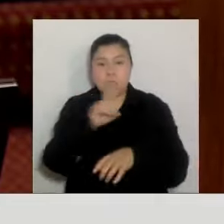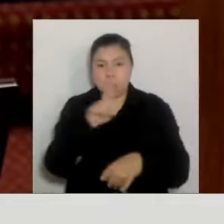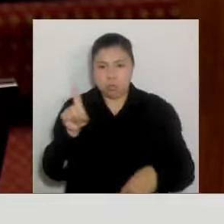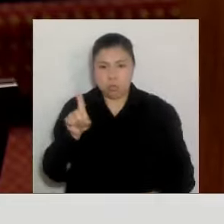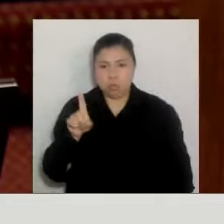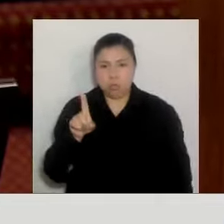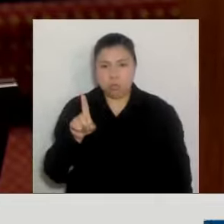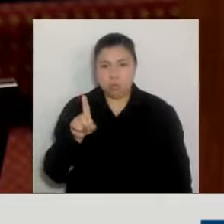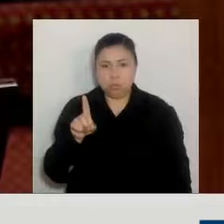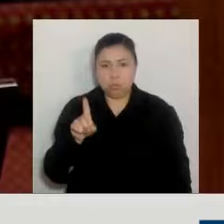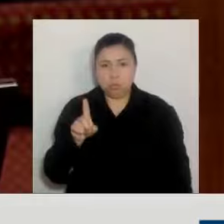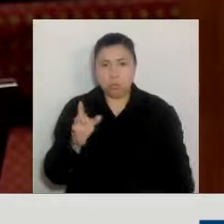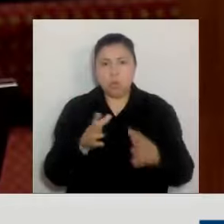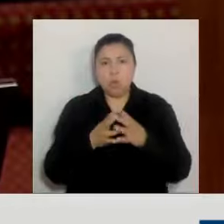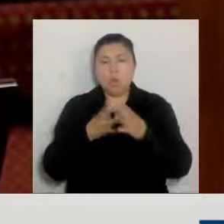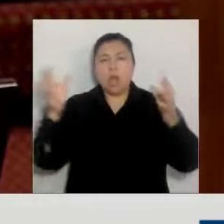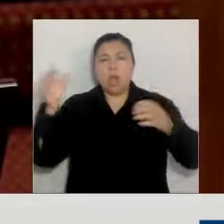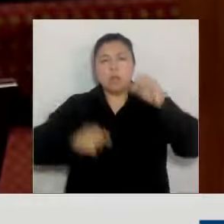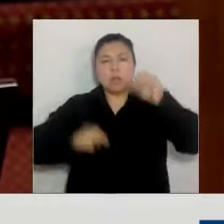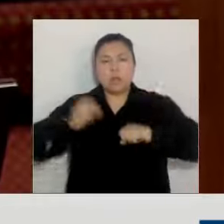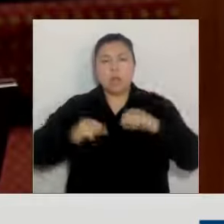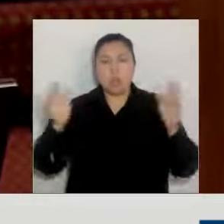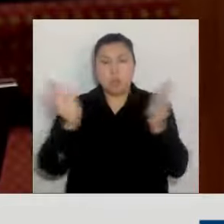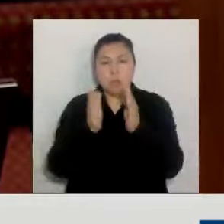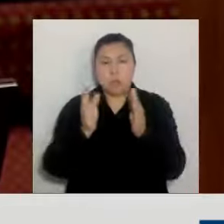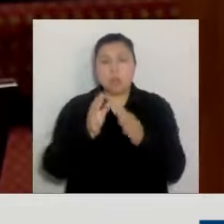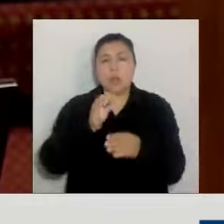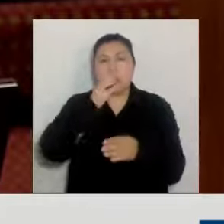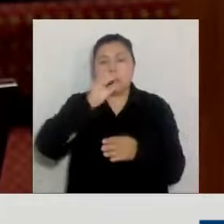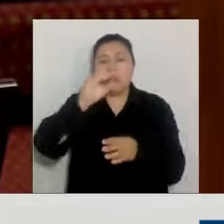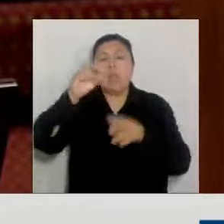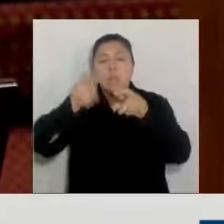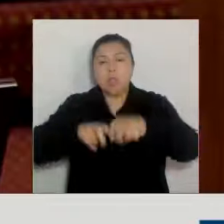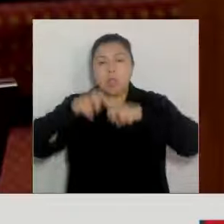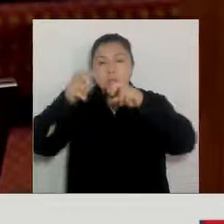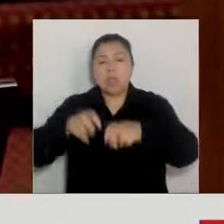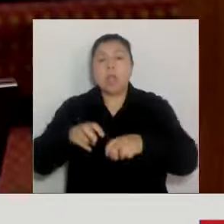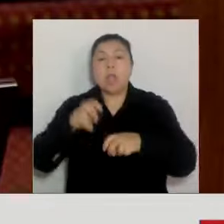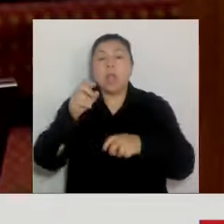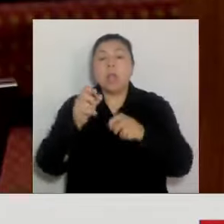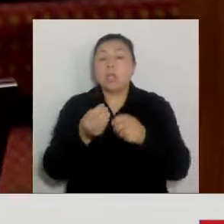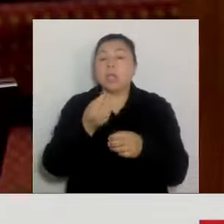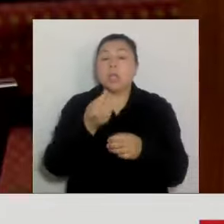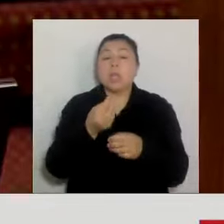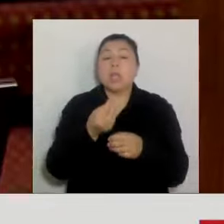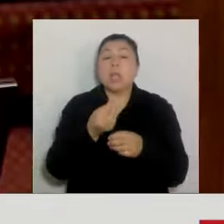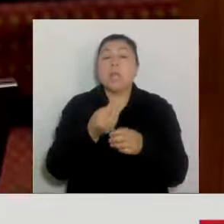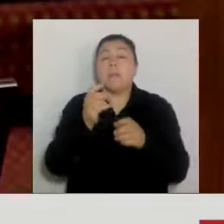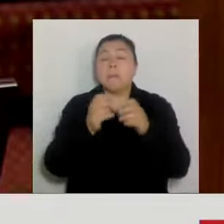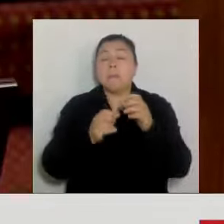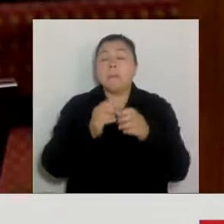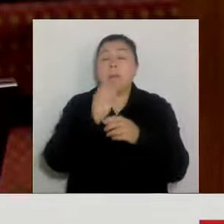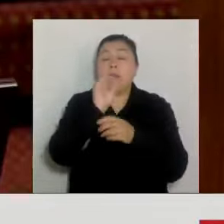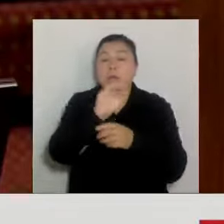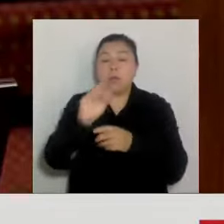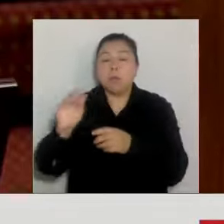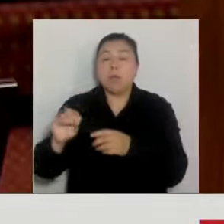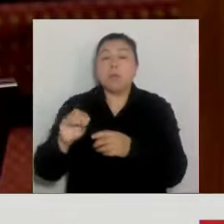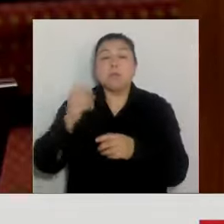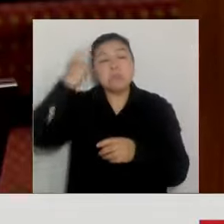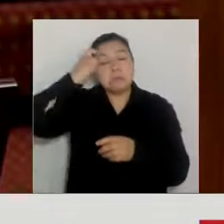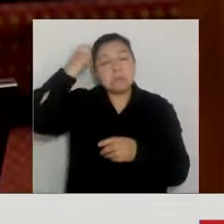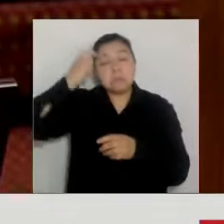de grandes consorcios es de Pequeños agricultores de aquellos que alimentan sus vacas sus ovejas sus chivos